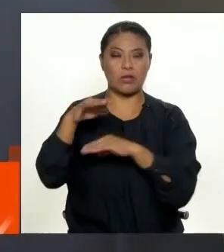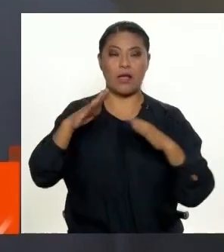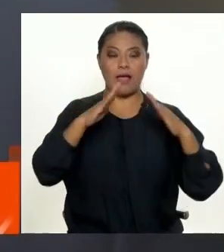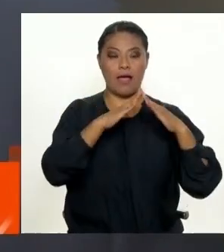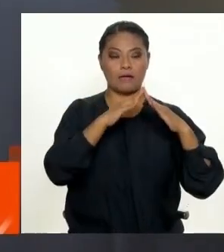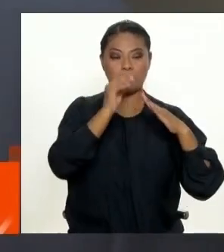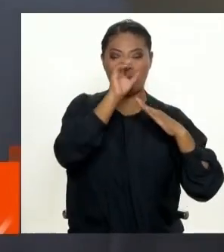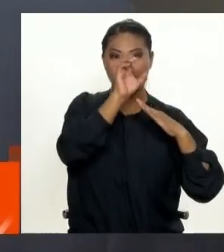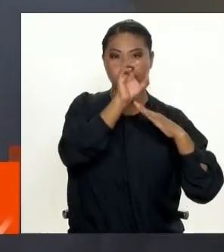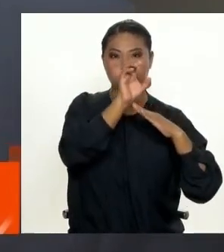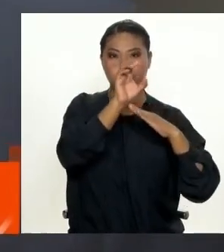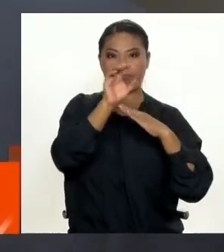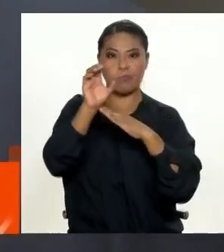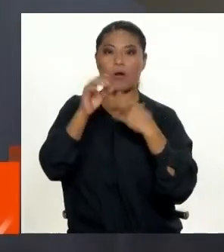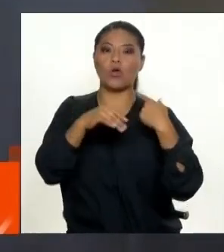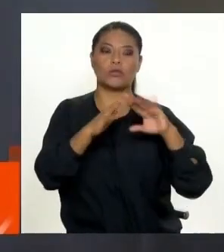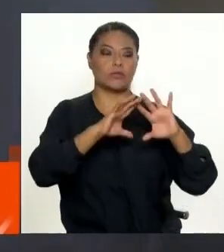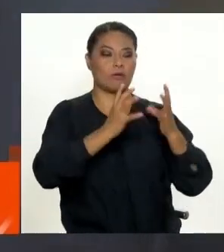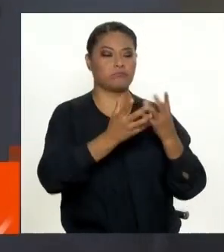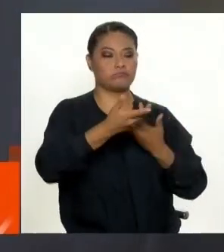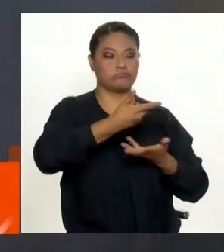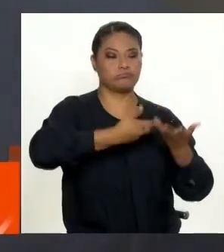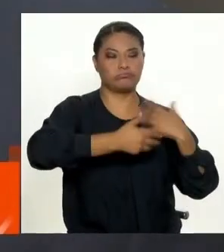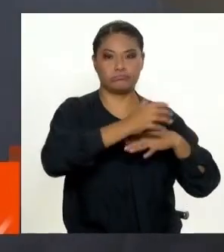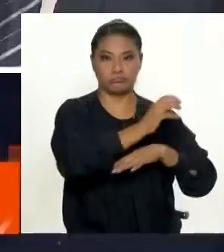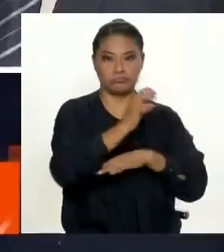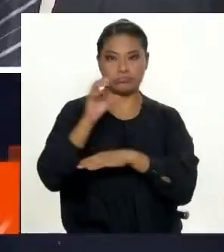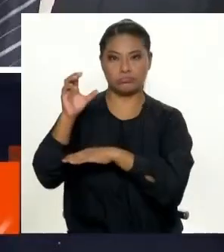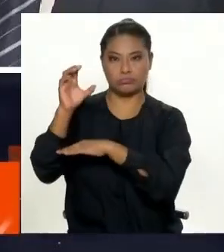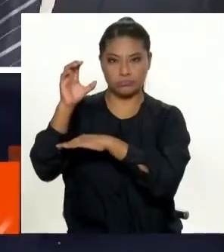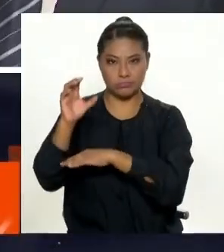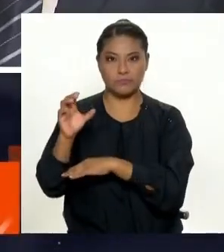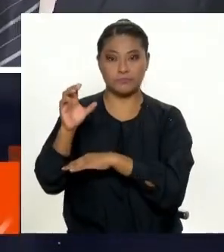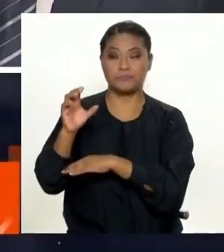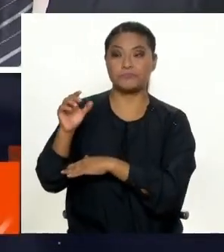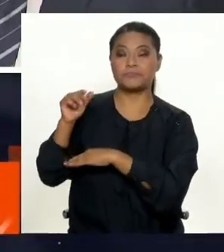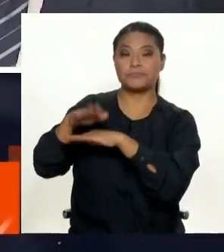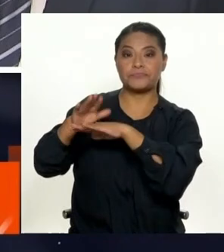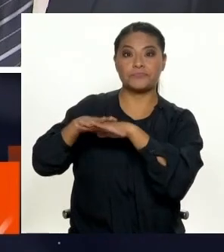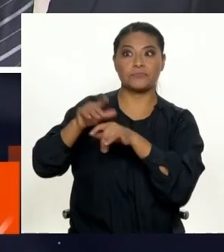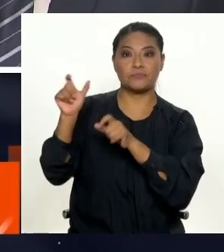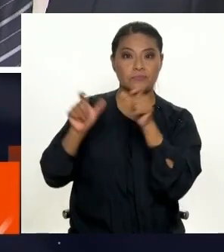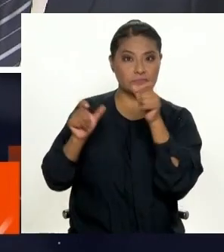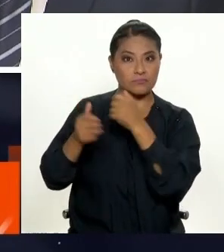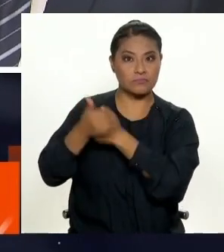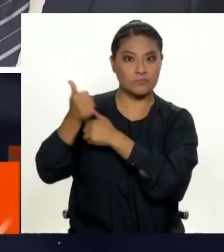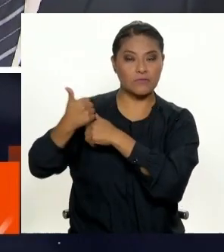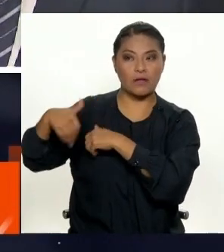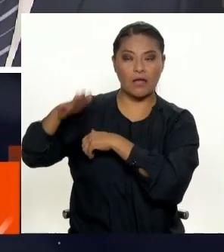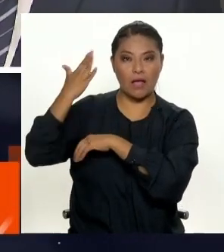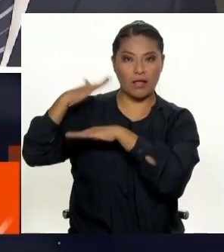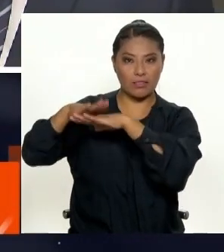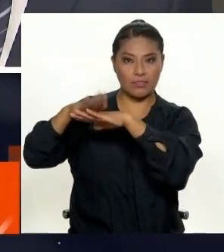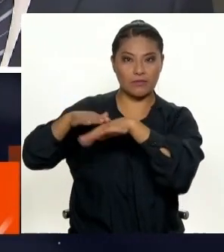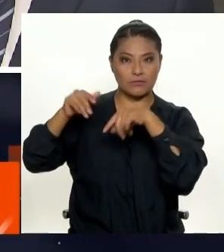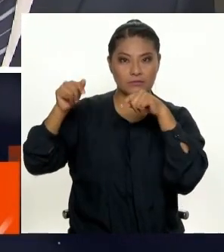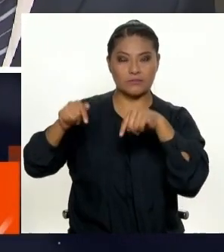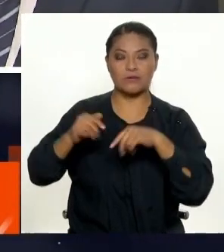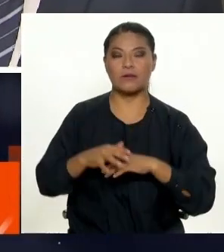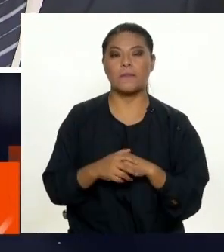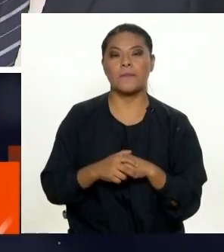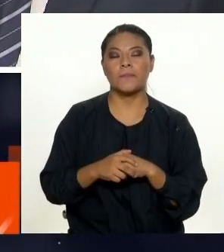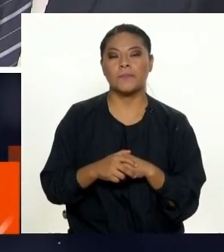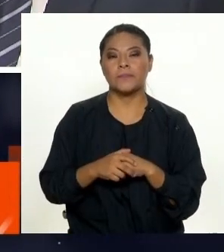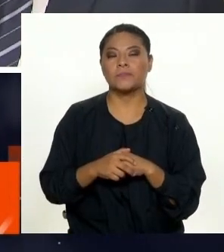importadoras. Otro de los hechos es que la inseguridad mostrada a la fecha hace